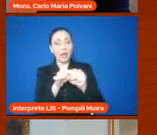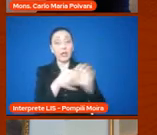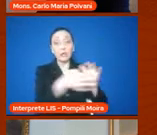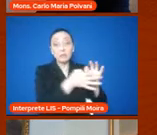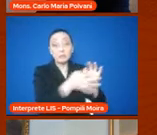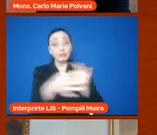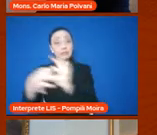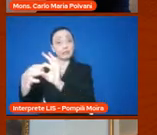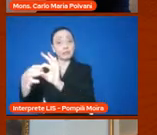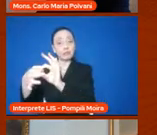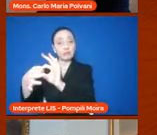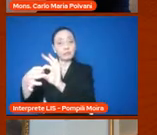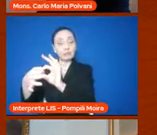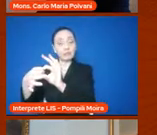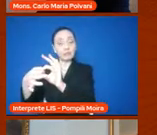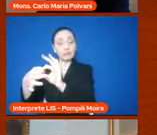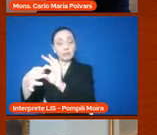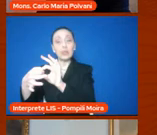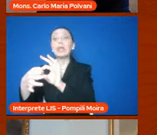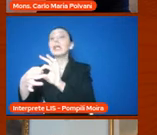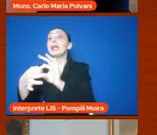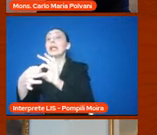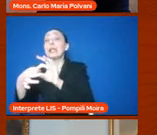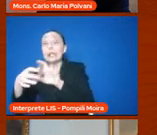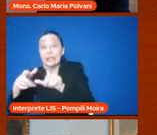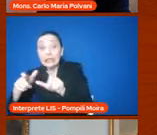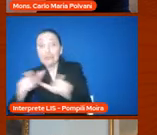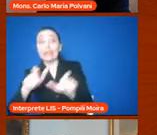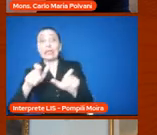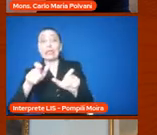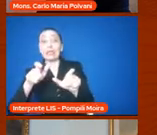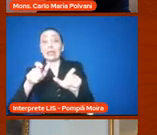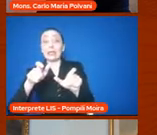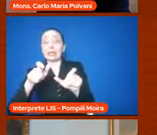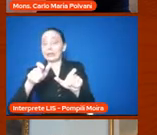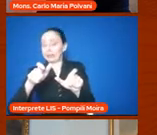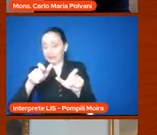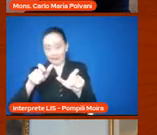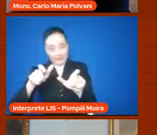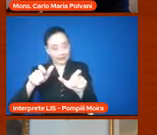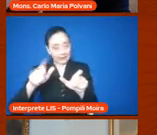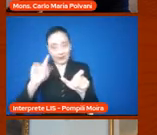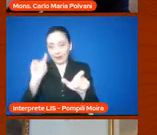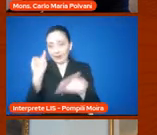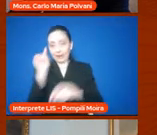es muy difícil frenarla, pero todavía estamos a tiempo.